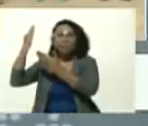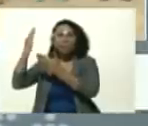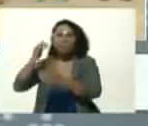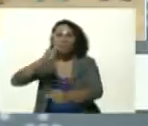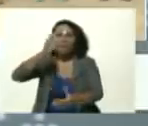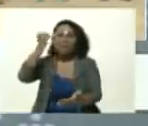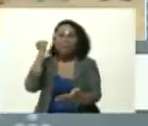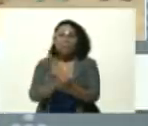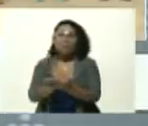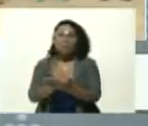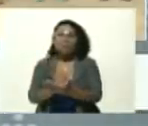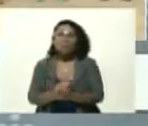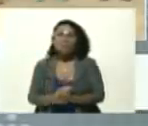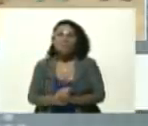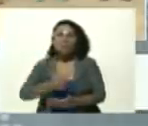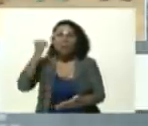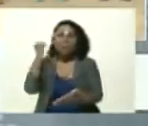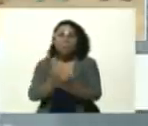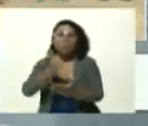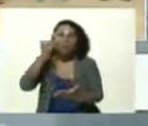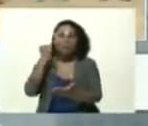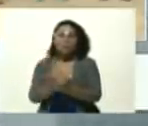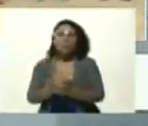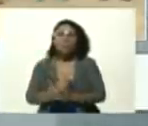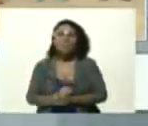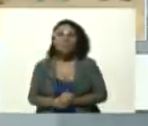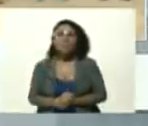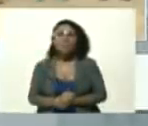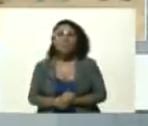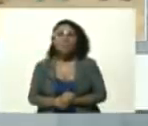Amén. Amén, amén.